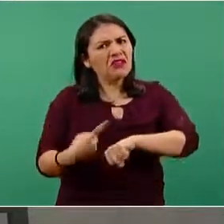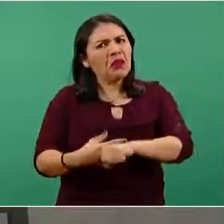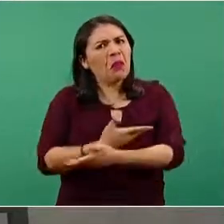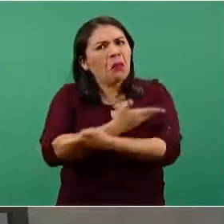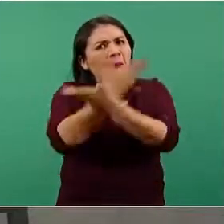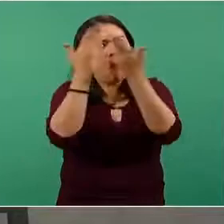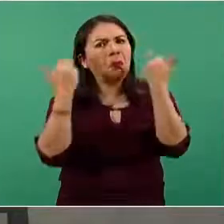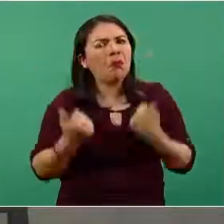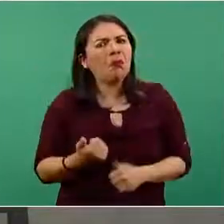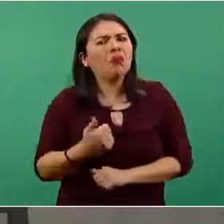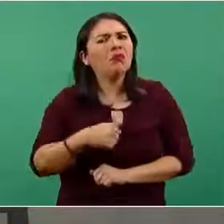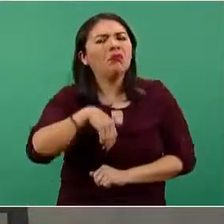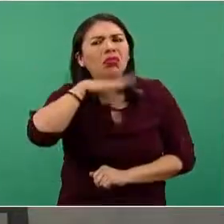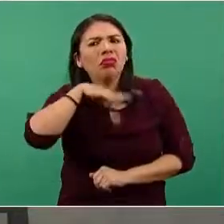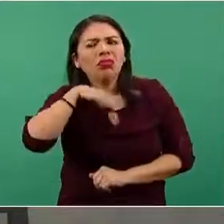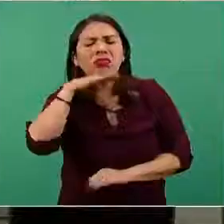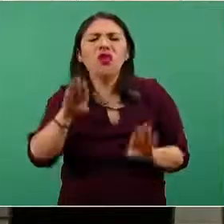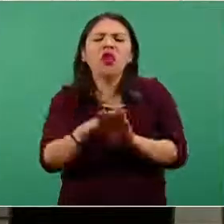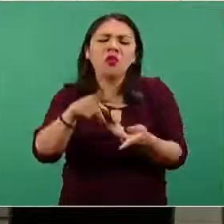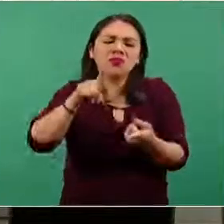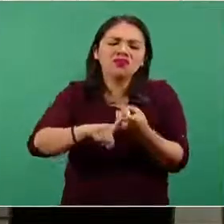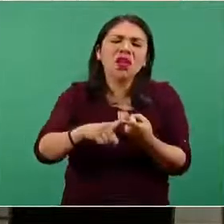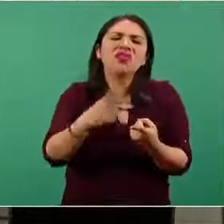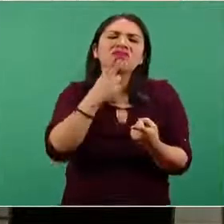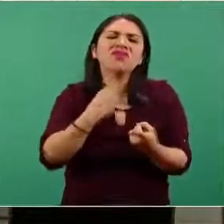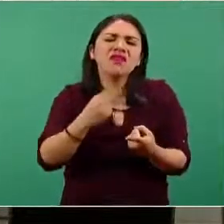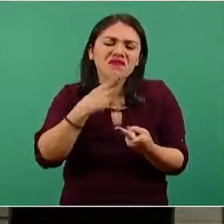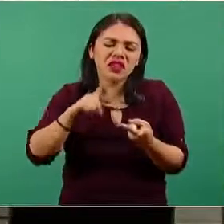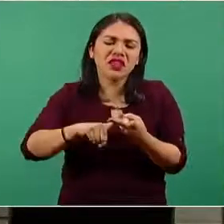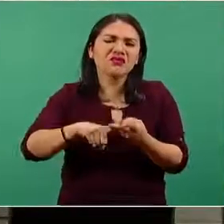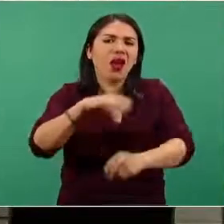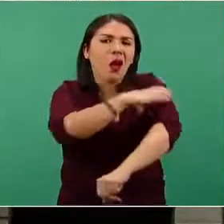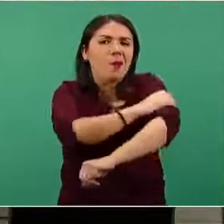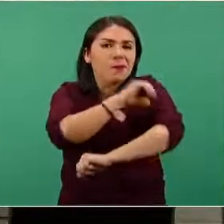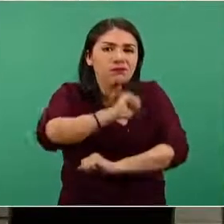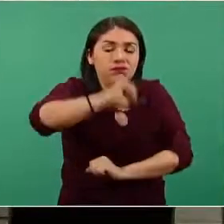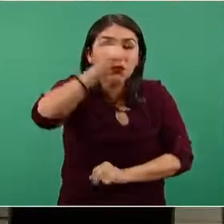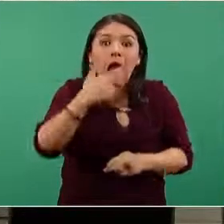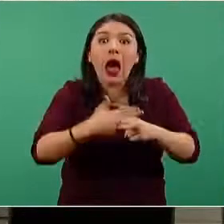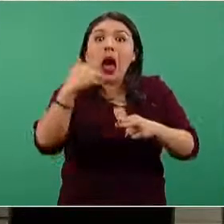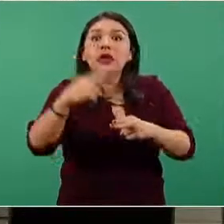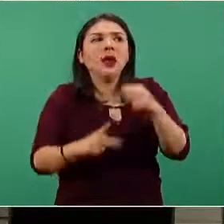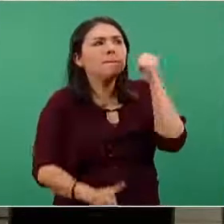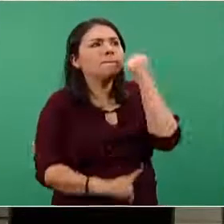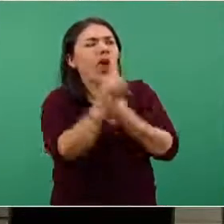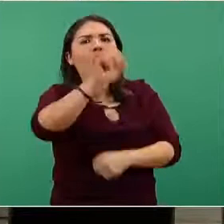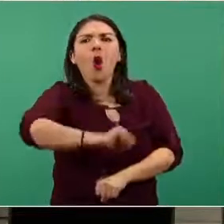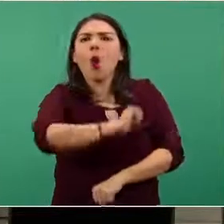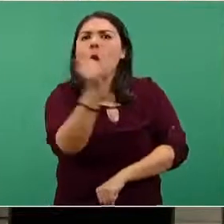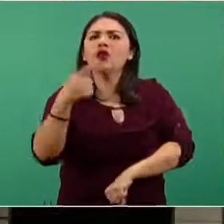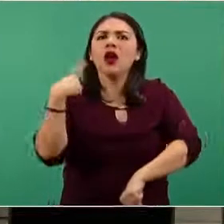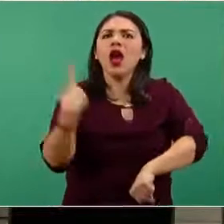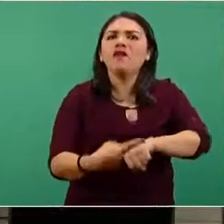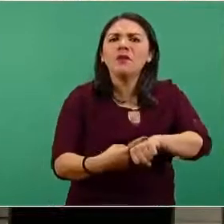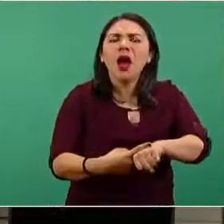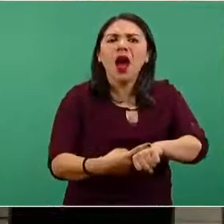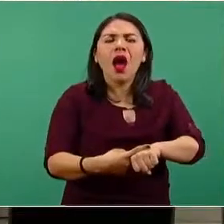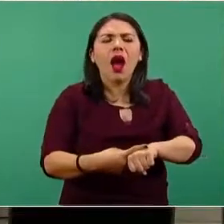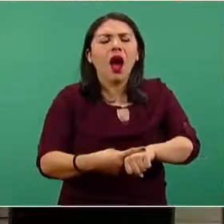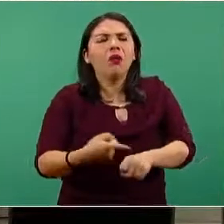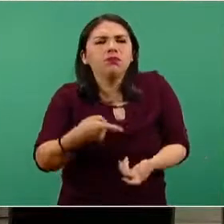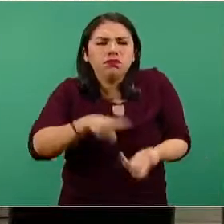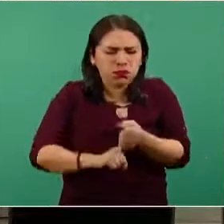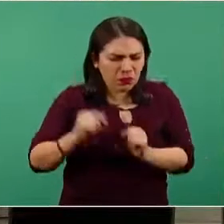como diabetes, como hipertensión, hasta el momento en que tienen otra enfermedad que les está causando una